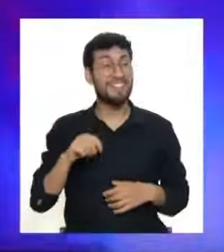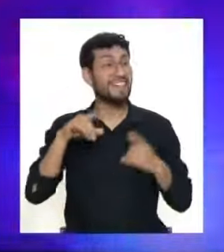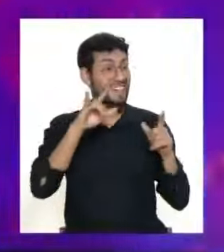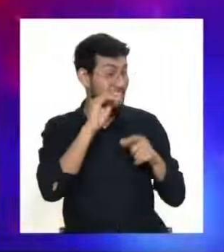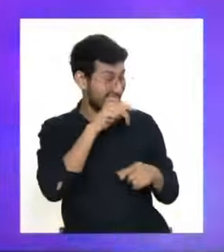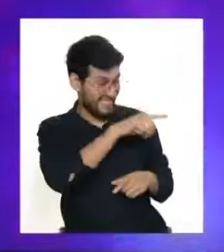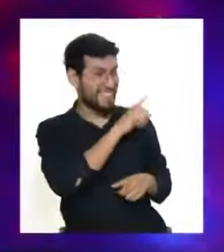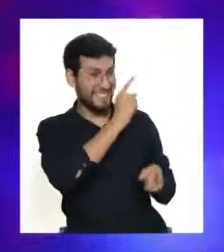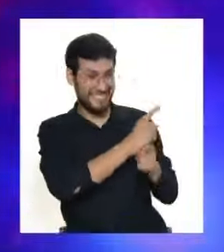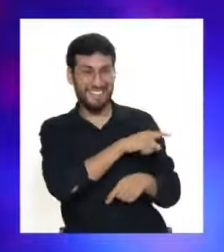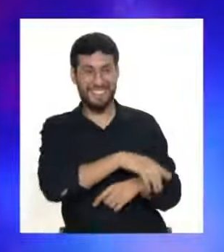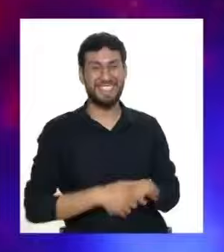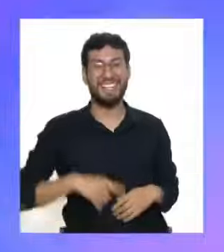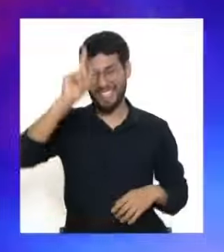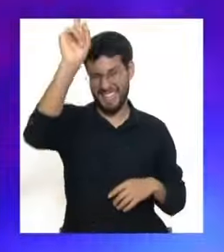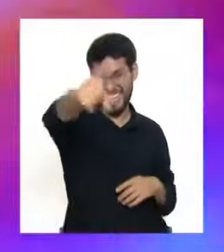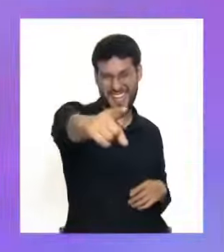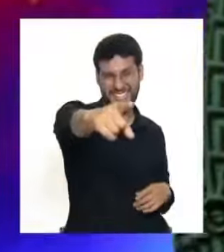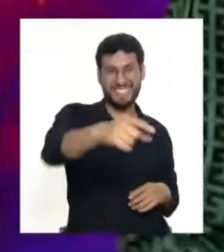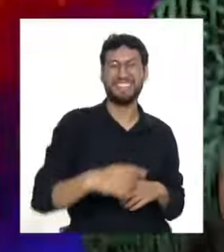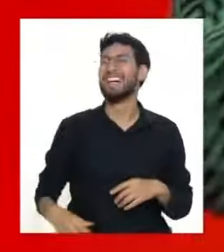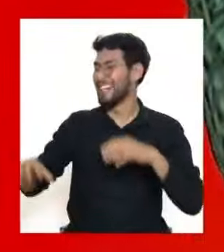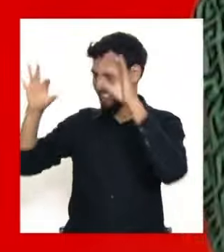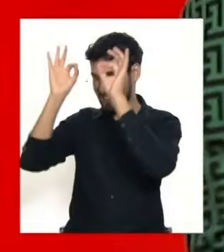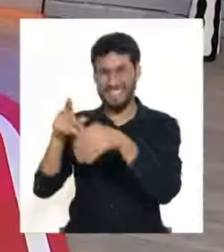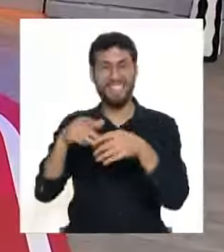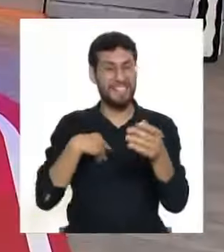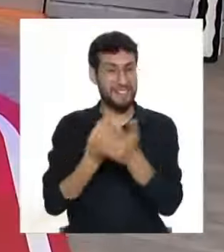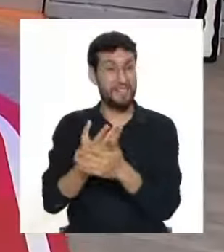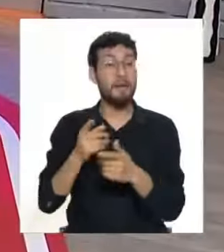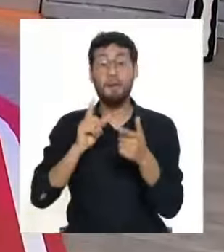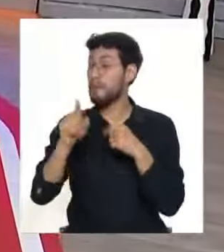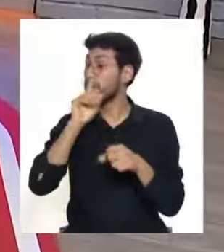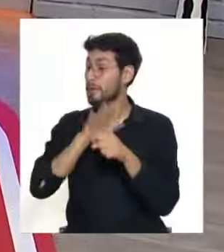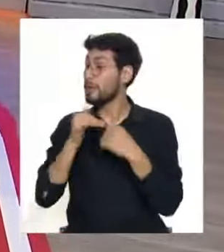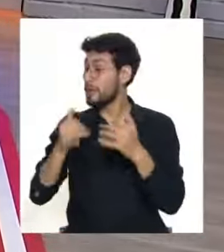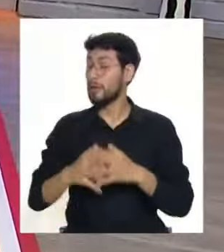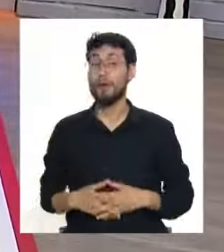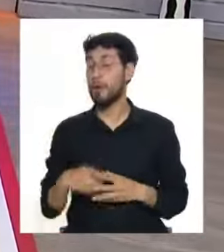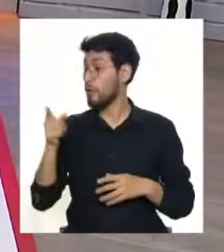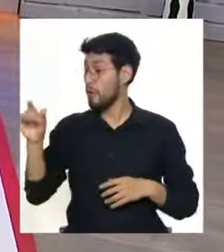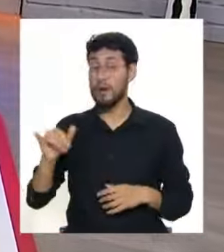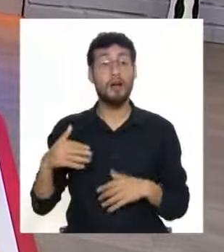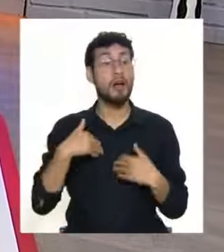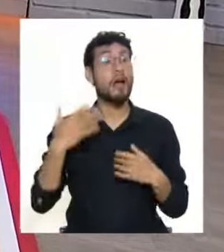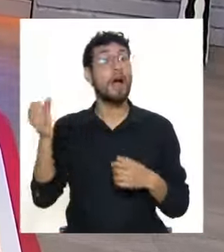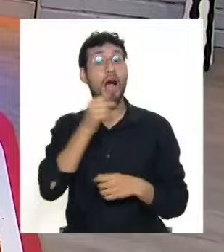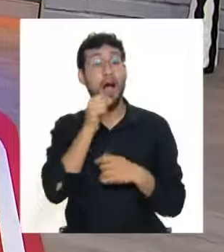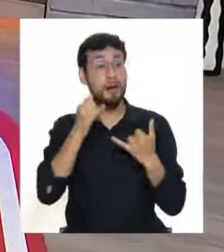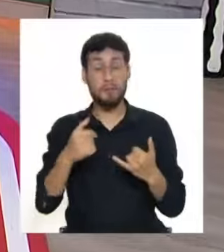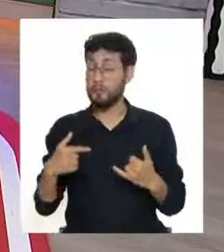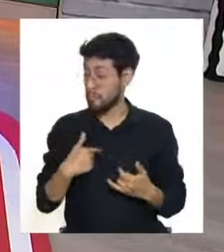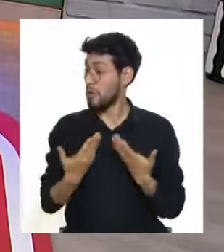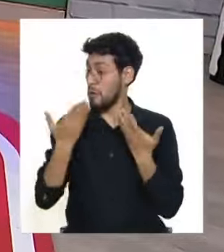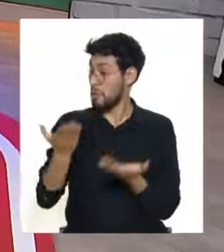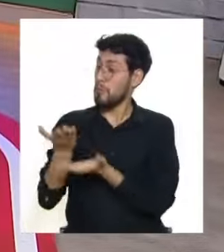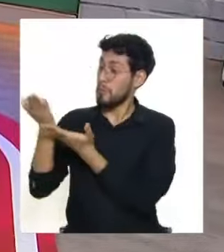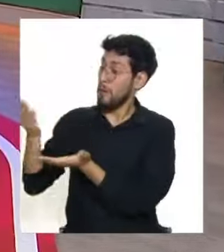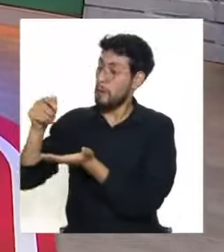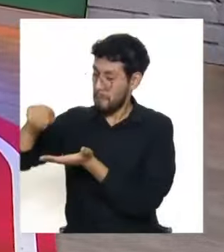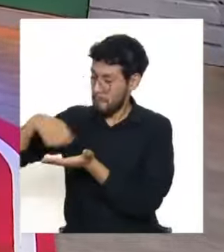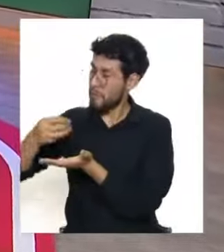bien, esa. Ahí mismo, ahí puedes comprar. Pero lo prometido es deuda también contigo. Nos cantaste y nosotros te vamos a invitar